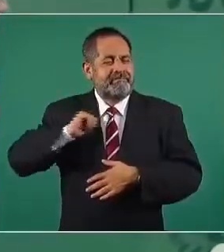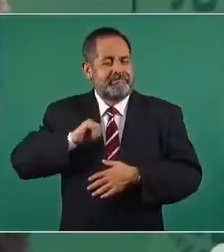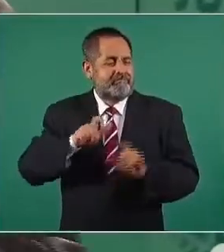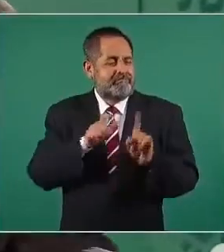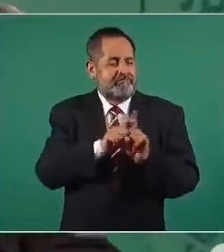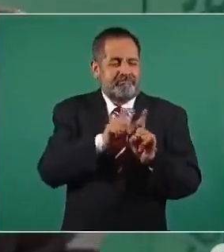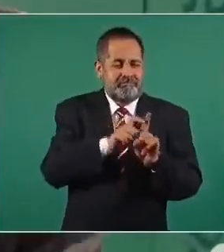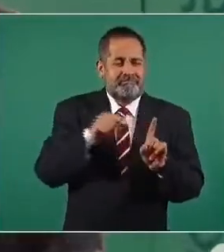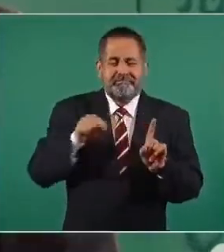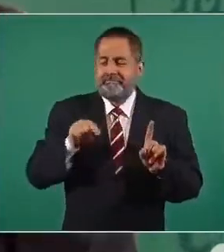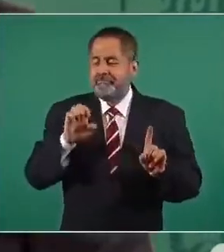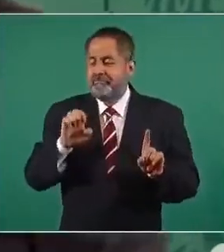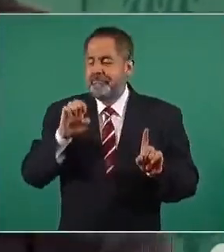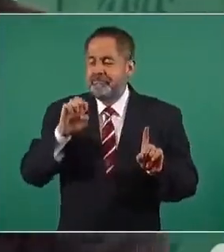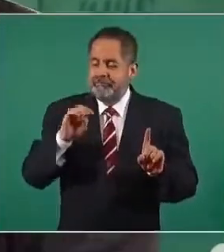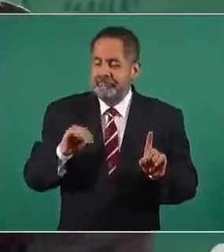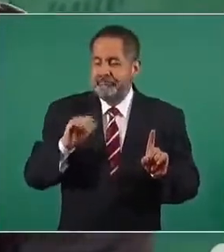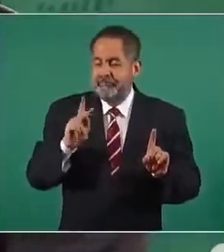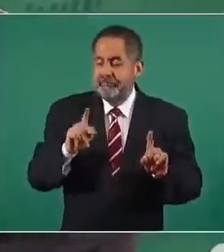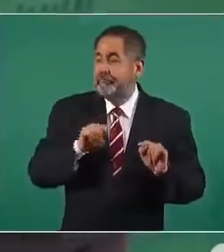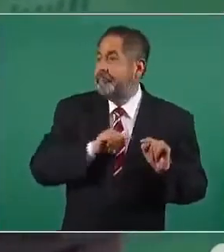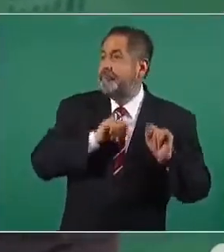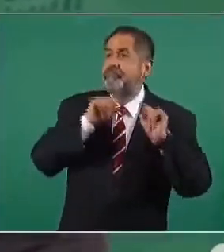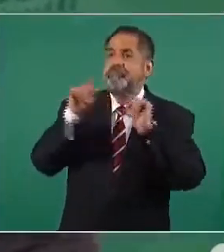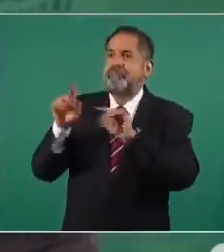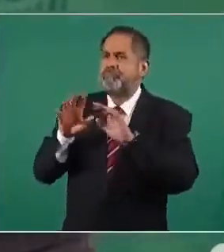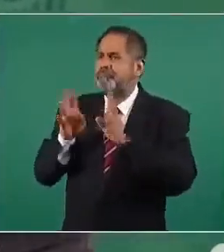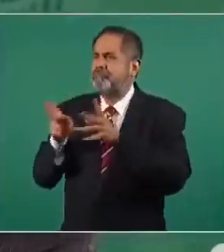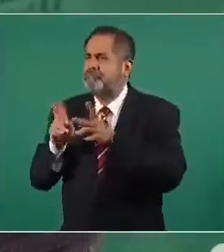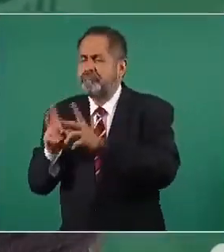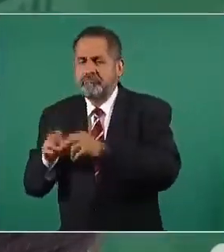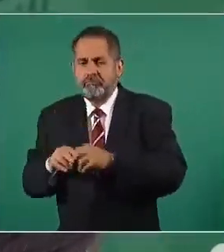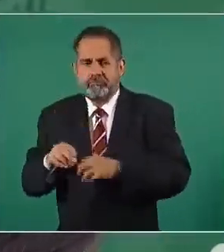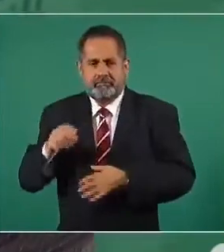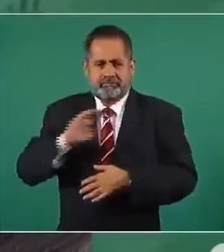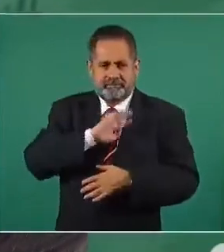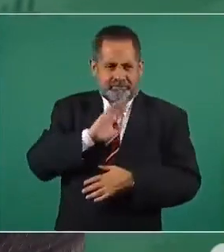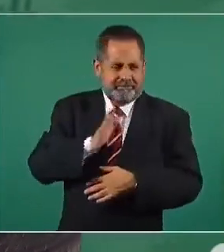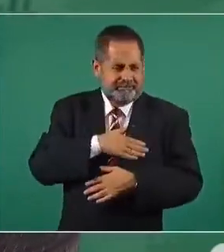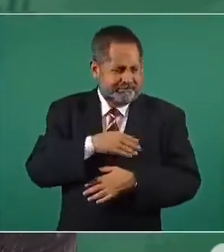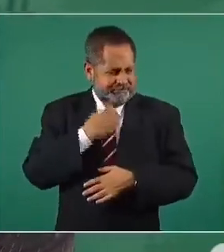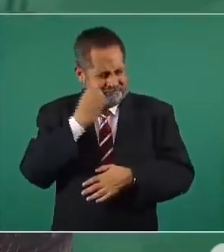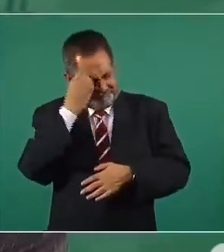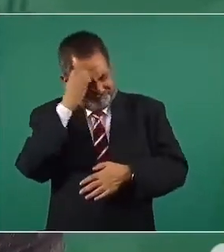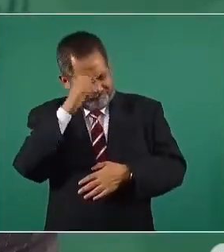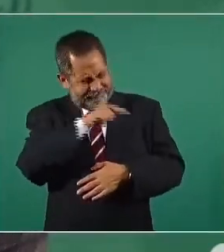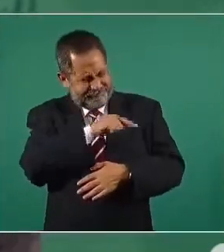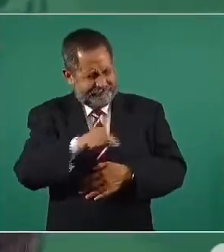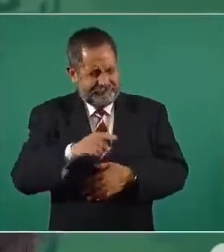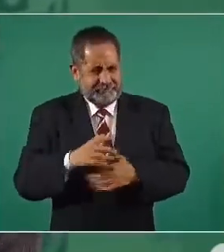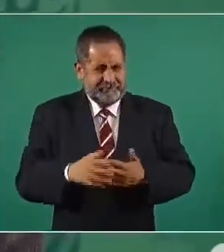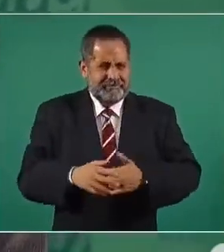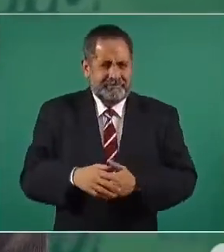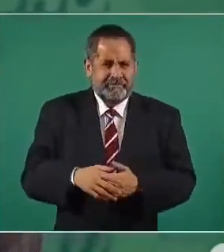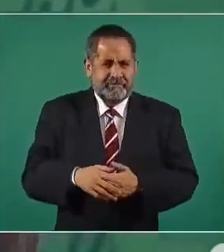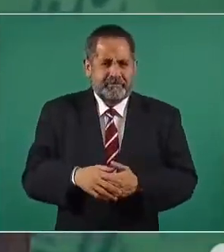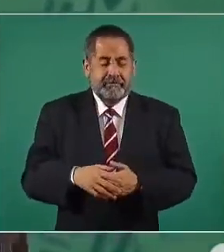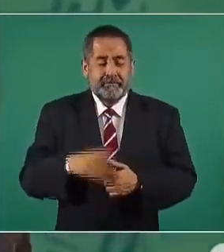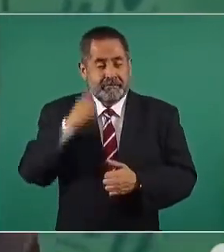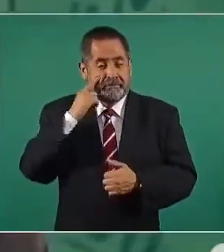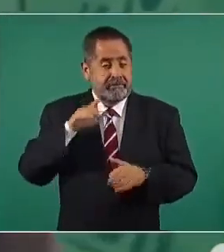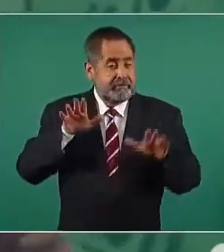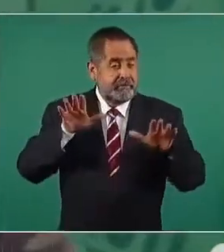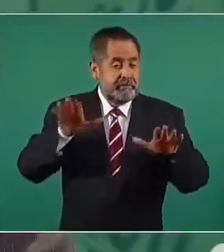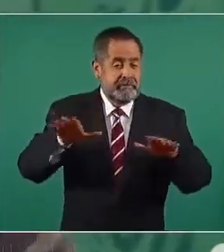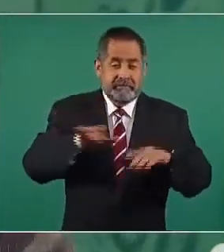Pues en esa región de España no estaban acostumbrados a esas cosas, ¿no? Y llevaron en los Hércules, o